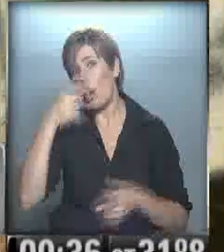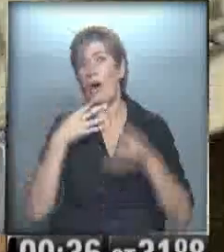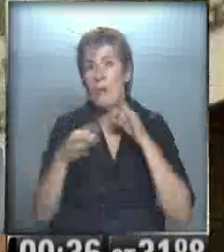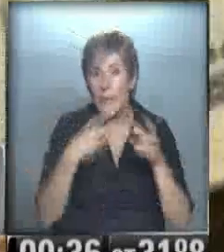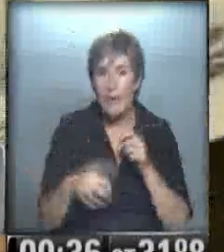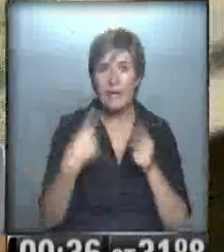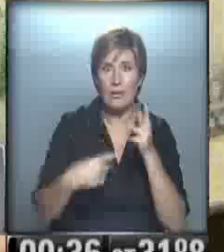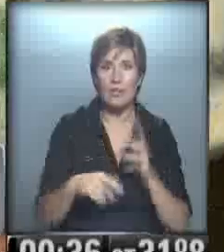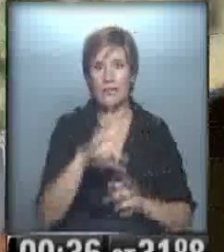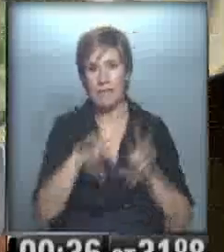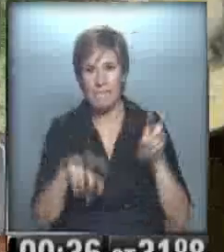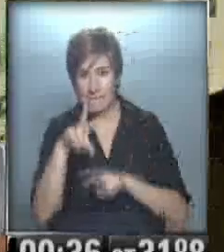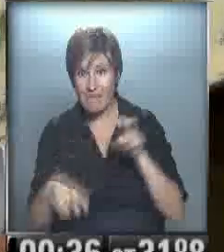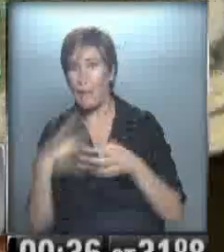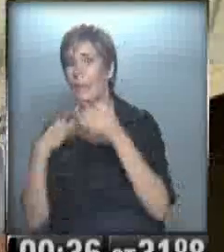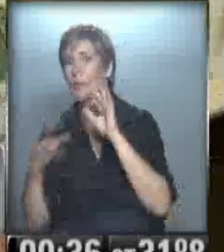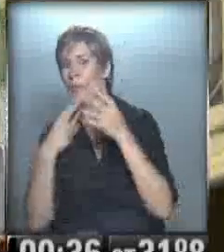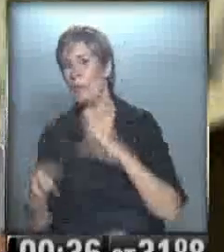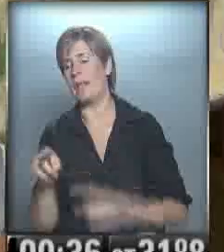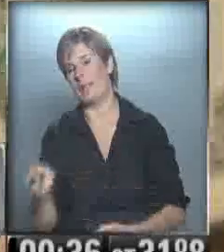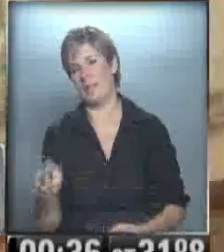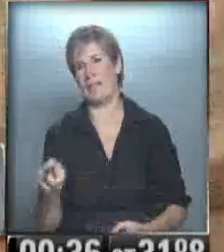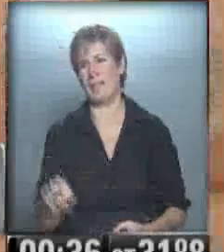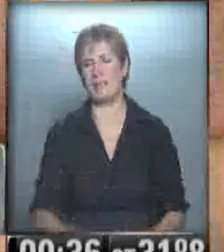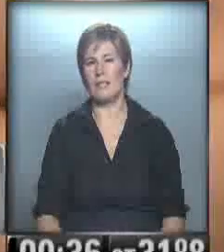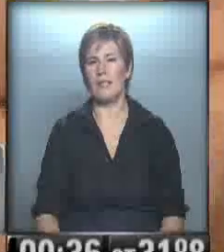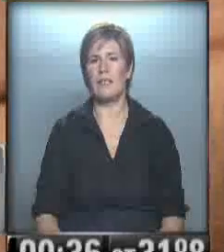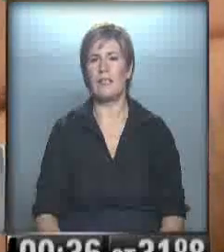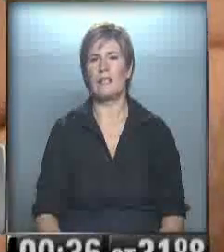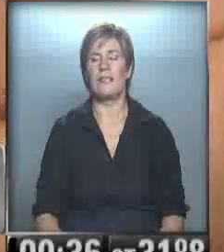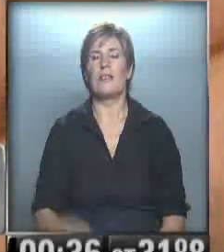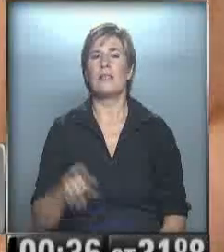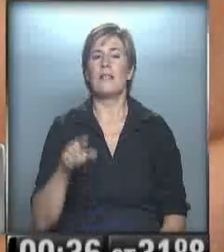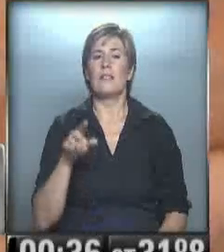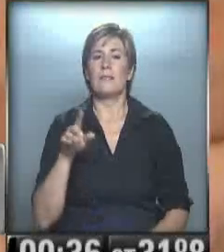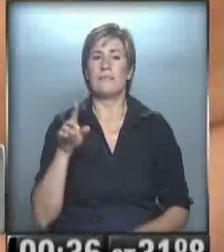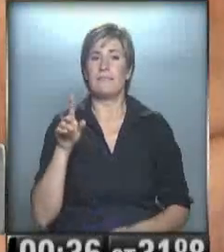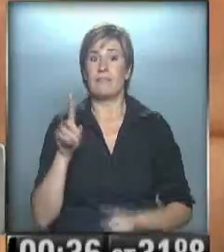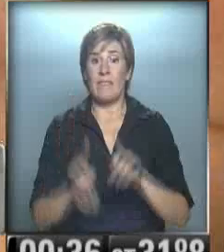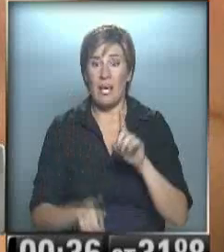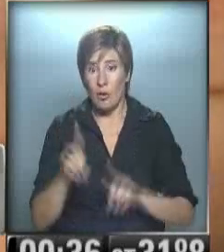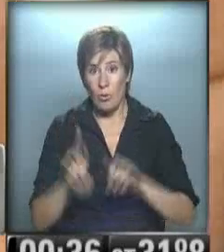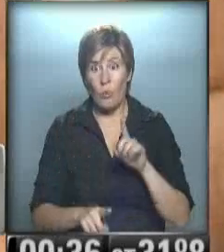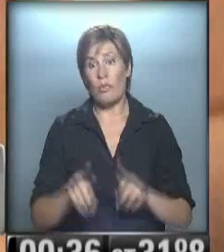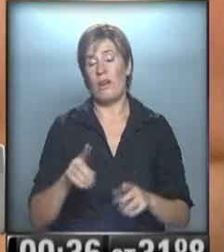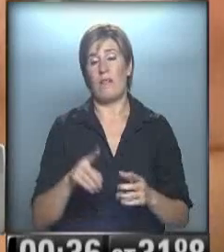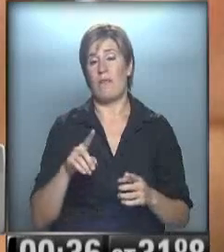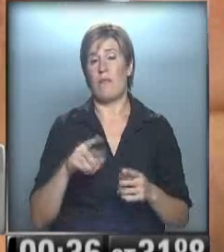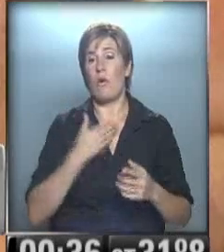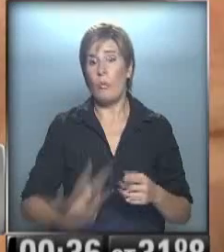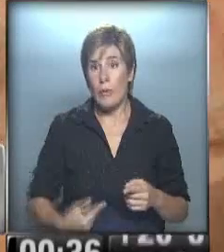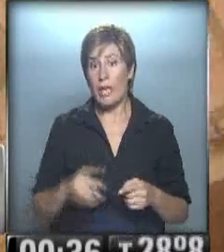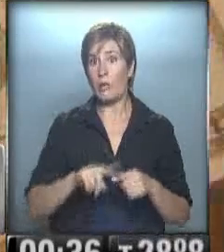Porque en definitiva, la presión que existe sobre determinado tipo de decisiones políticas del gobierno no